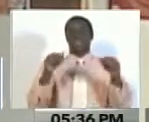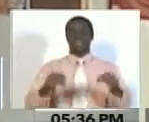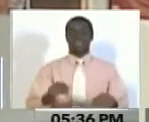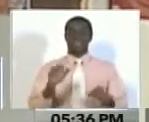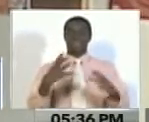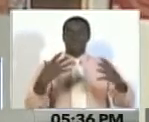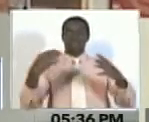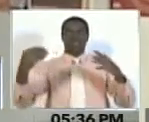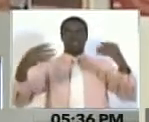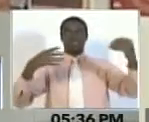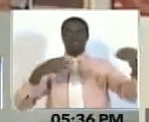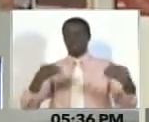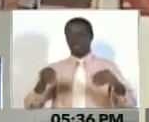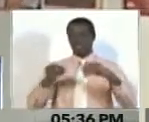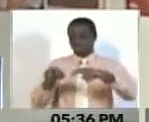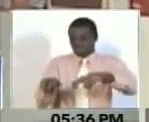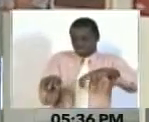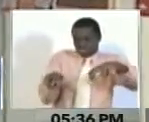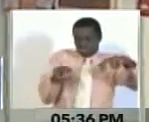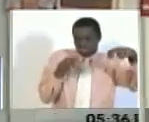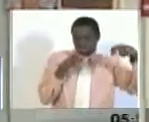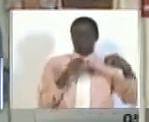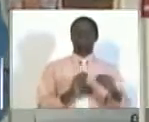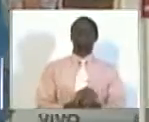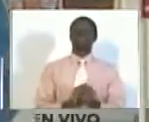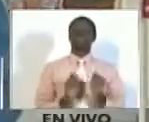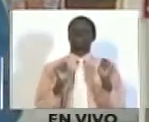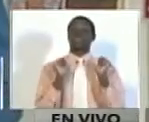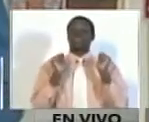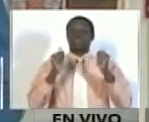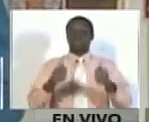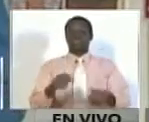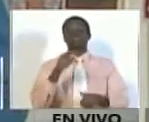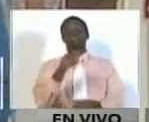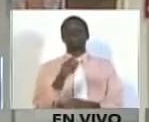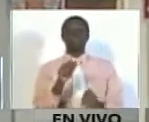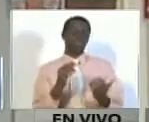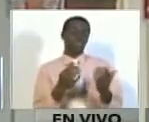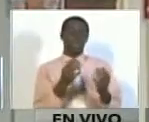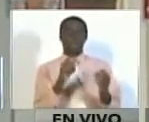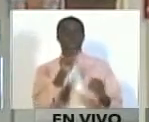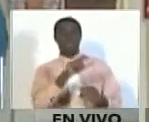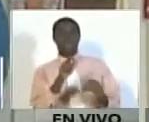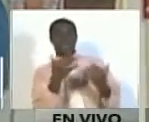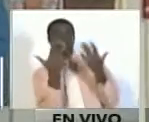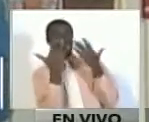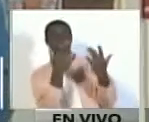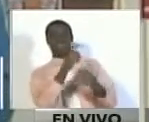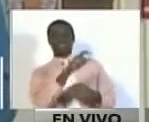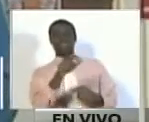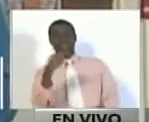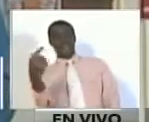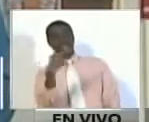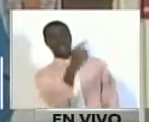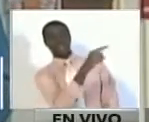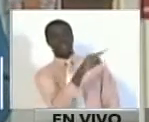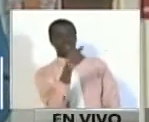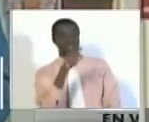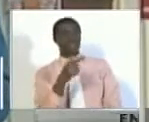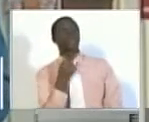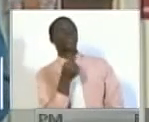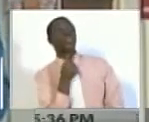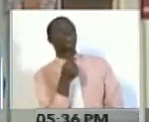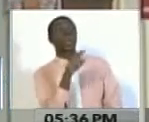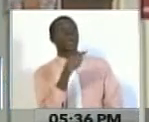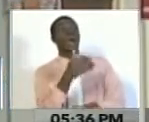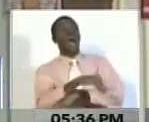Teresa Carreño. Vamos de inmediato, rapidito, a comenzar con el contenedor. Hay mucha gente aquí en vivo, ¿eh?, viendo el programa. ¿Te gusta, coordinador? ¿Te gusta la